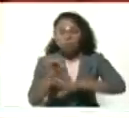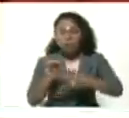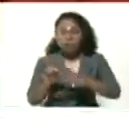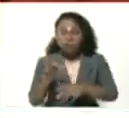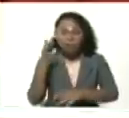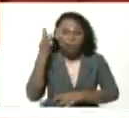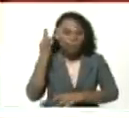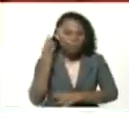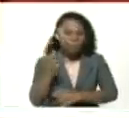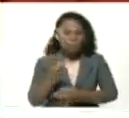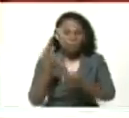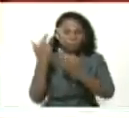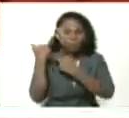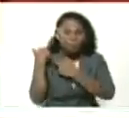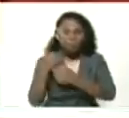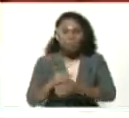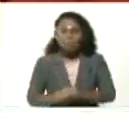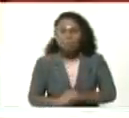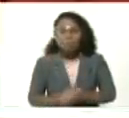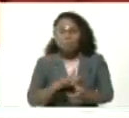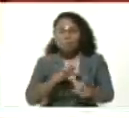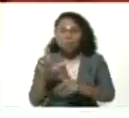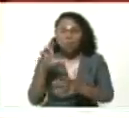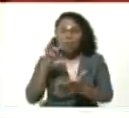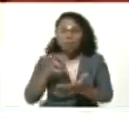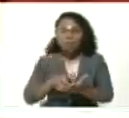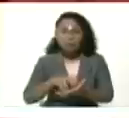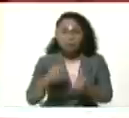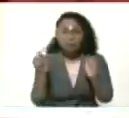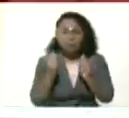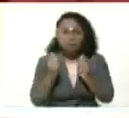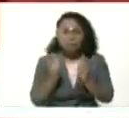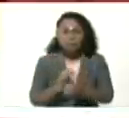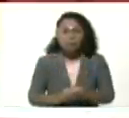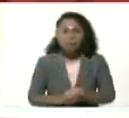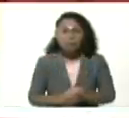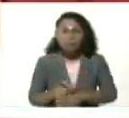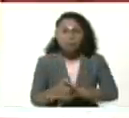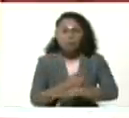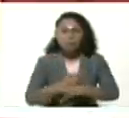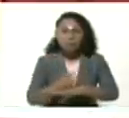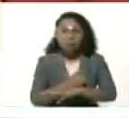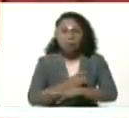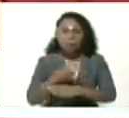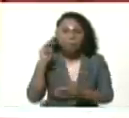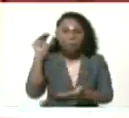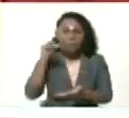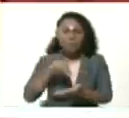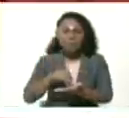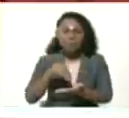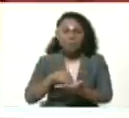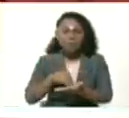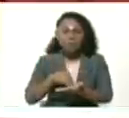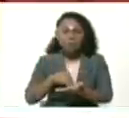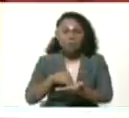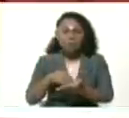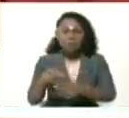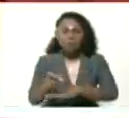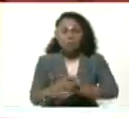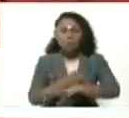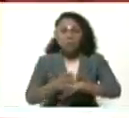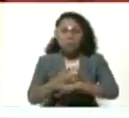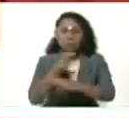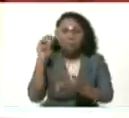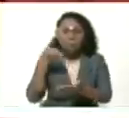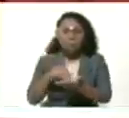Carrero. Listo el estado, Mérida. Gobernación de Miranda. A la gobernación